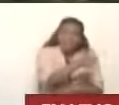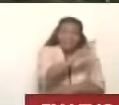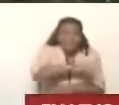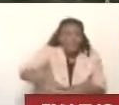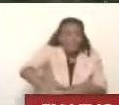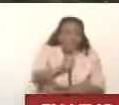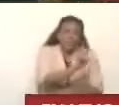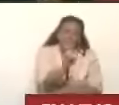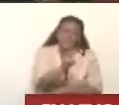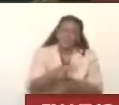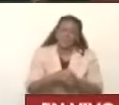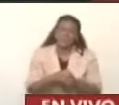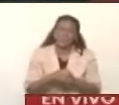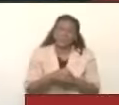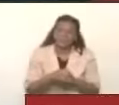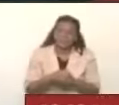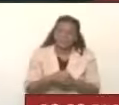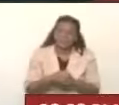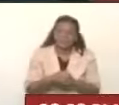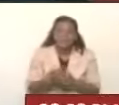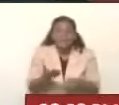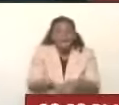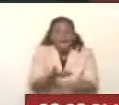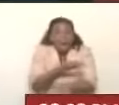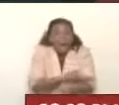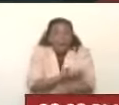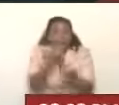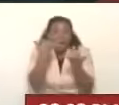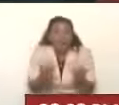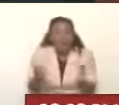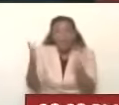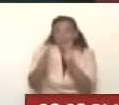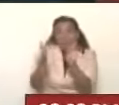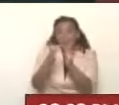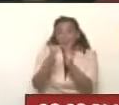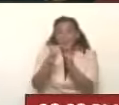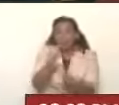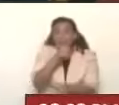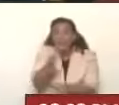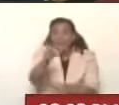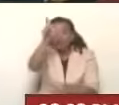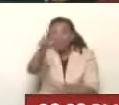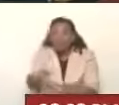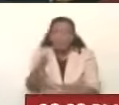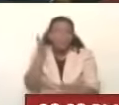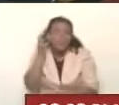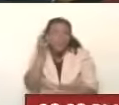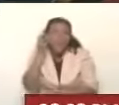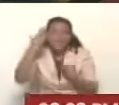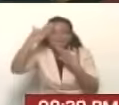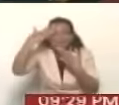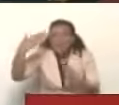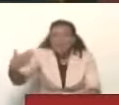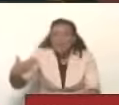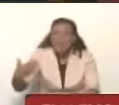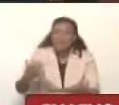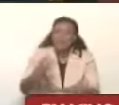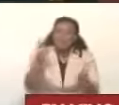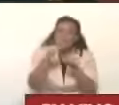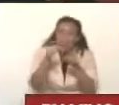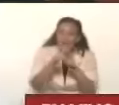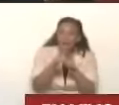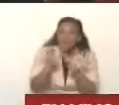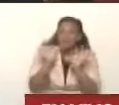de Venezuela, presidente. Sin más preámbulo, presidente, lo comunico con Francisca, que quiere saludarlo y decirle unas